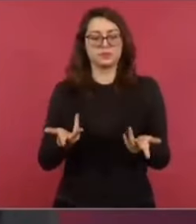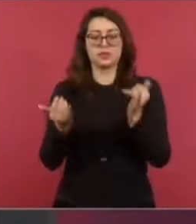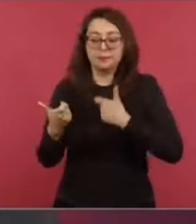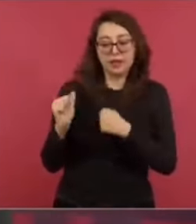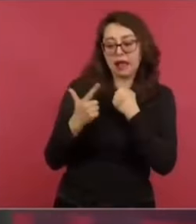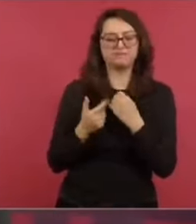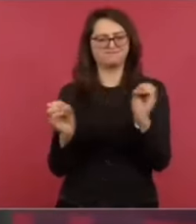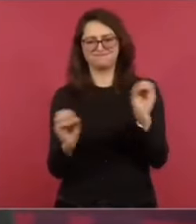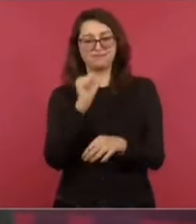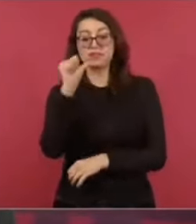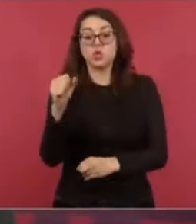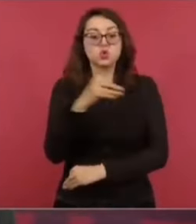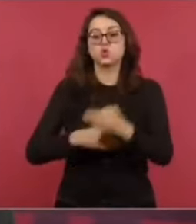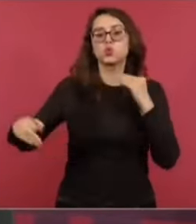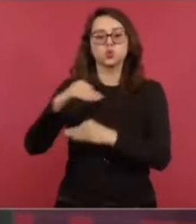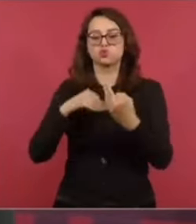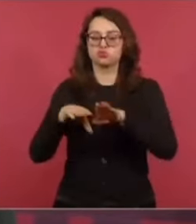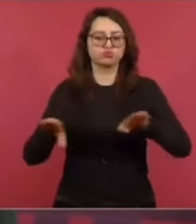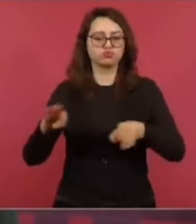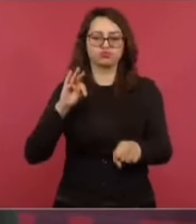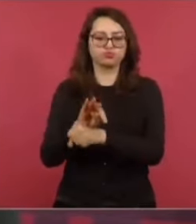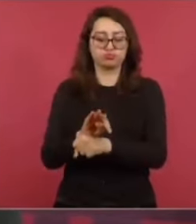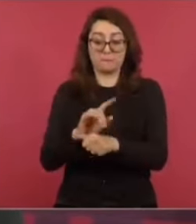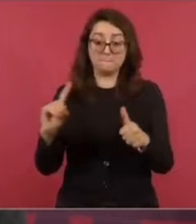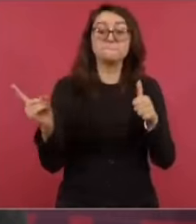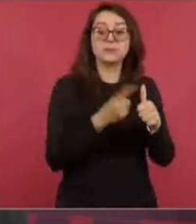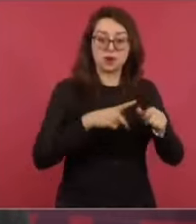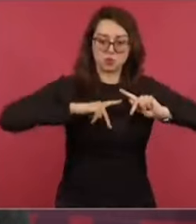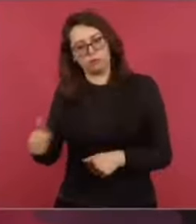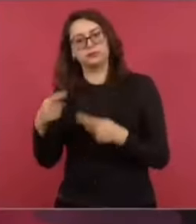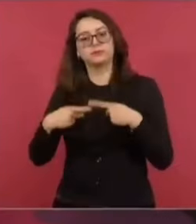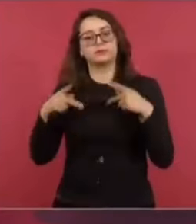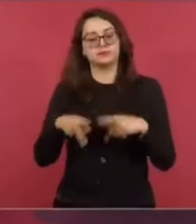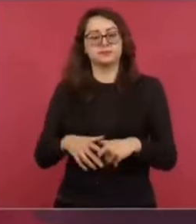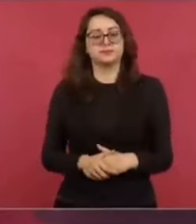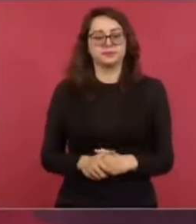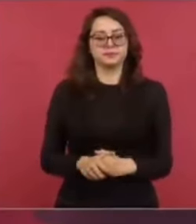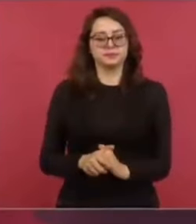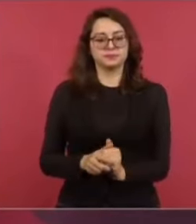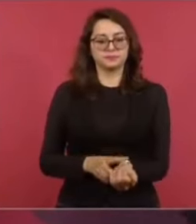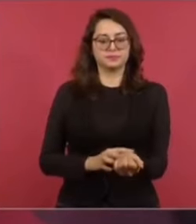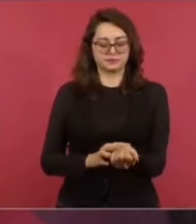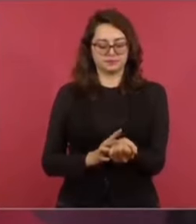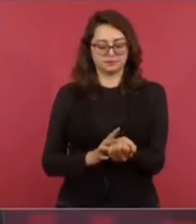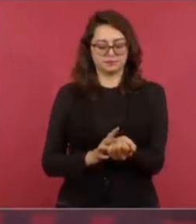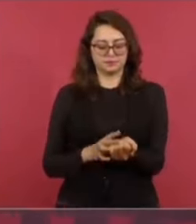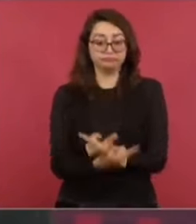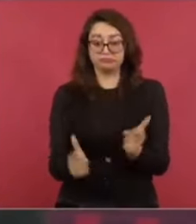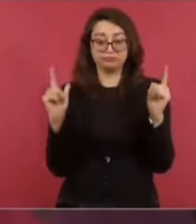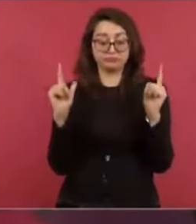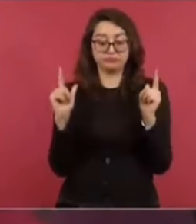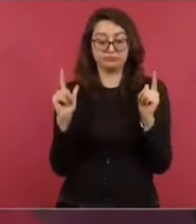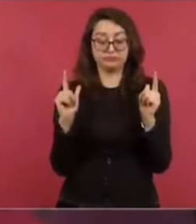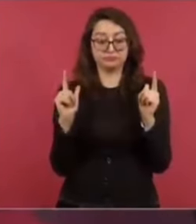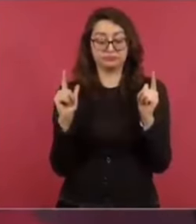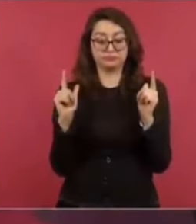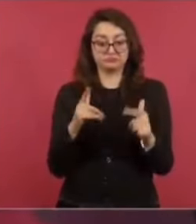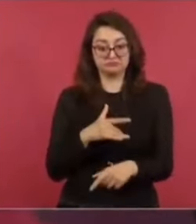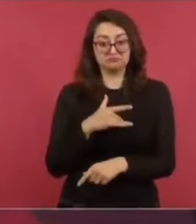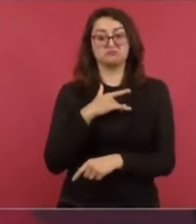vacunación anterior, y dándole atención especial a los más vulnerables. Pero como también vivimos en un país libre, se